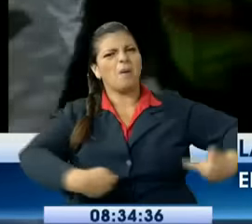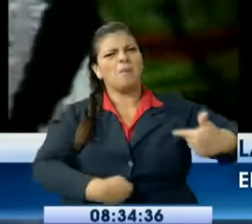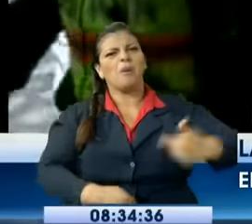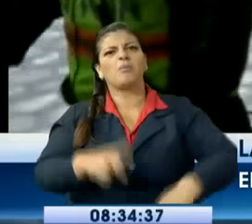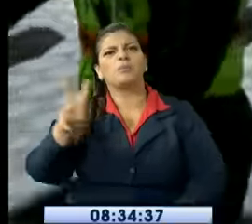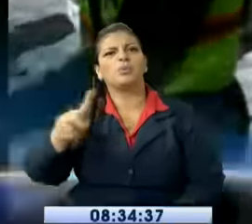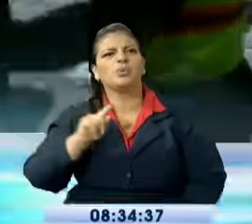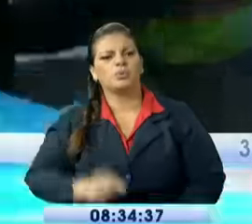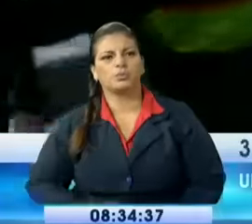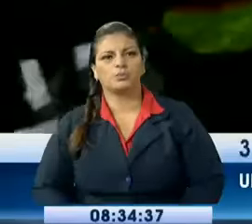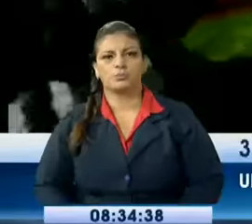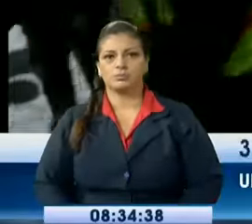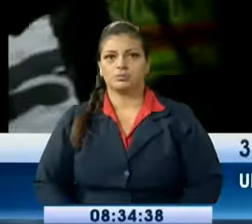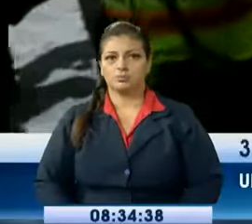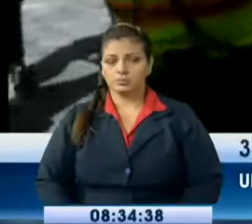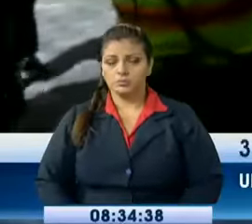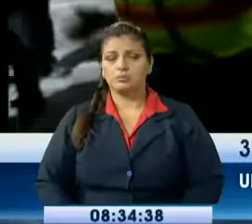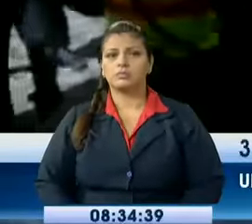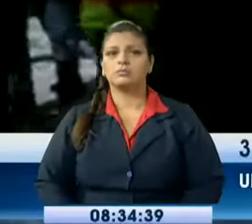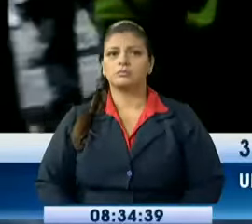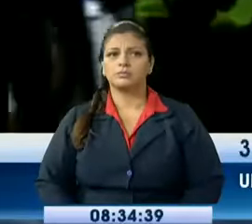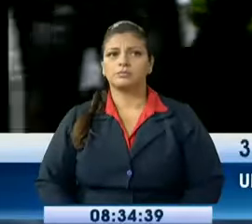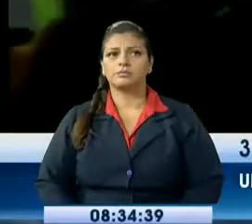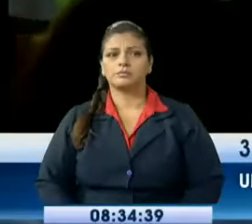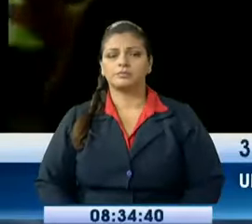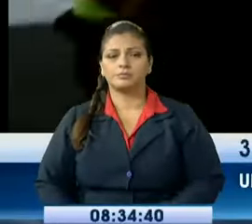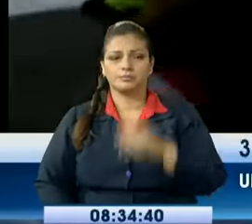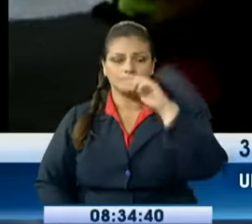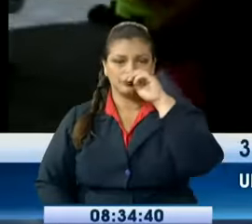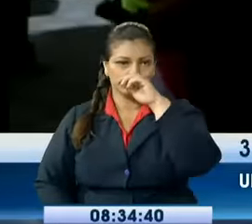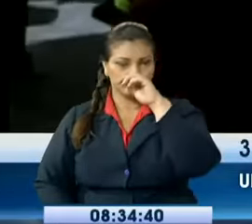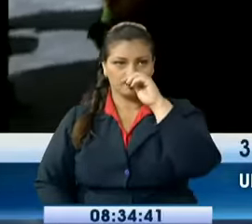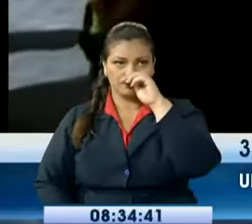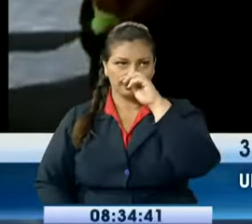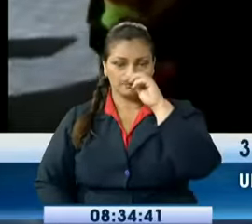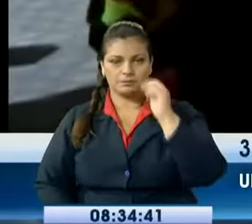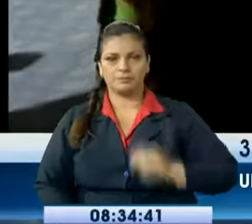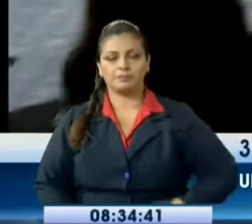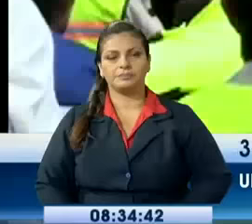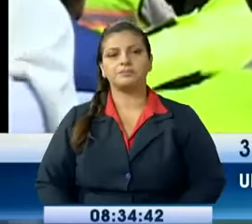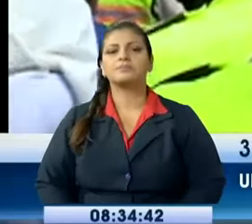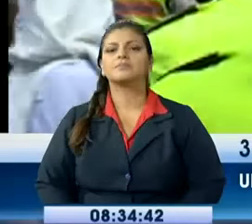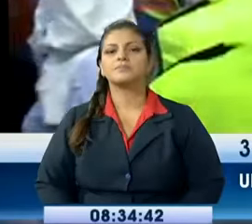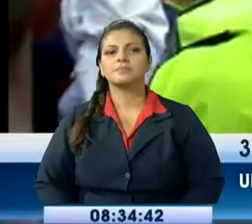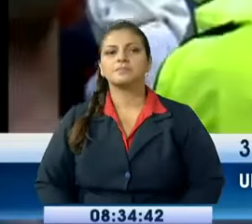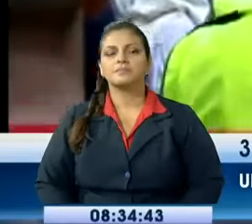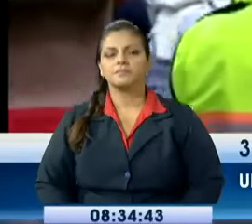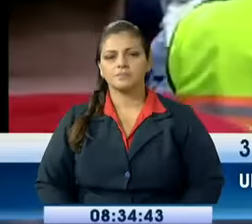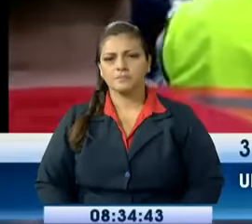carne. Taxistas del lugar contaron a la familia que tres personas corrieron por las calles secundarias.